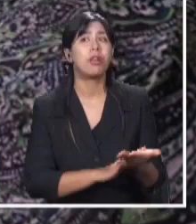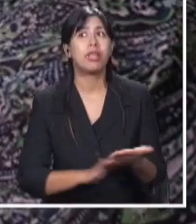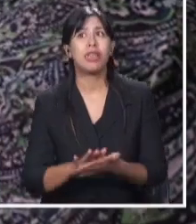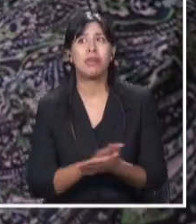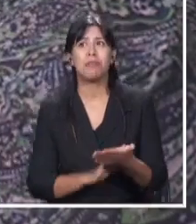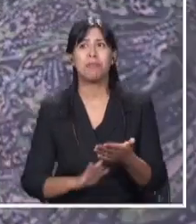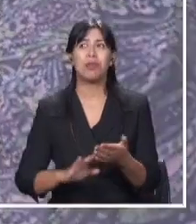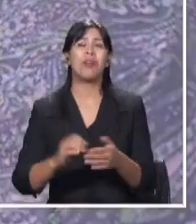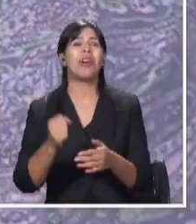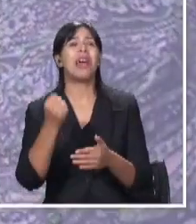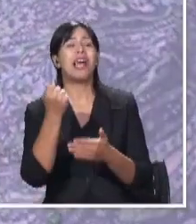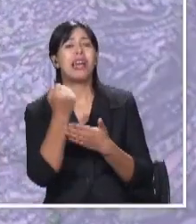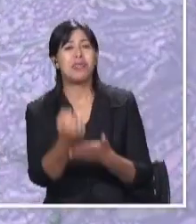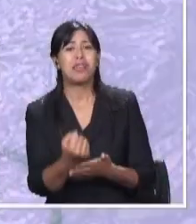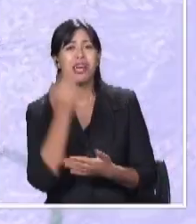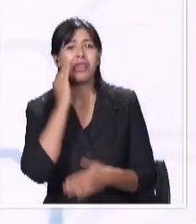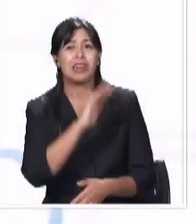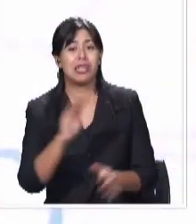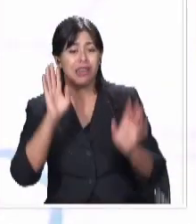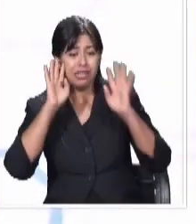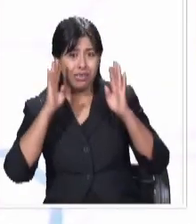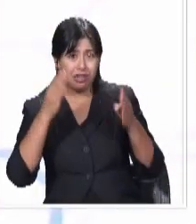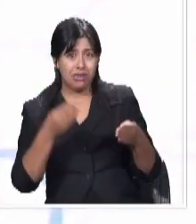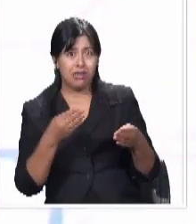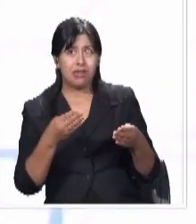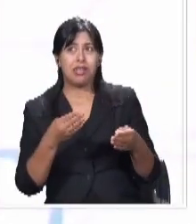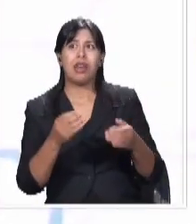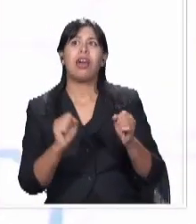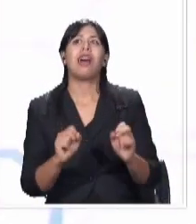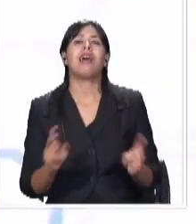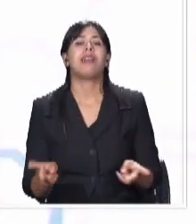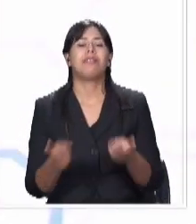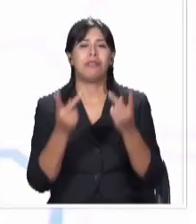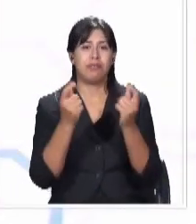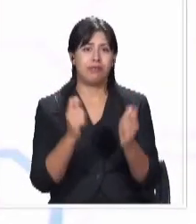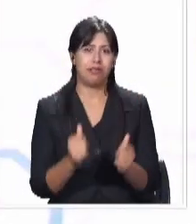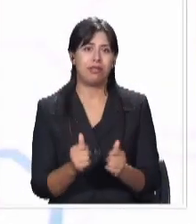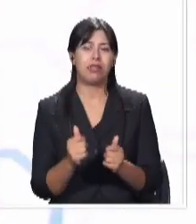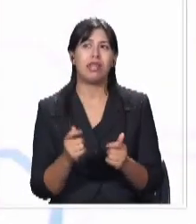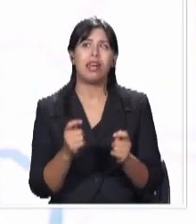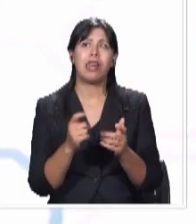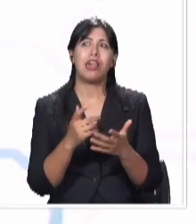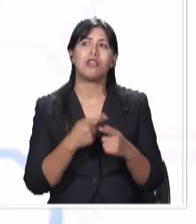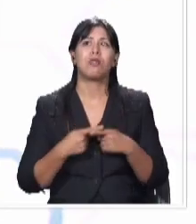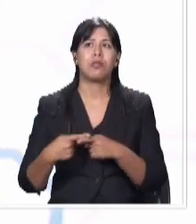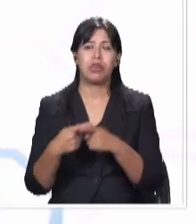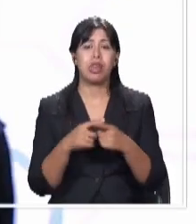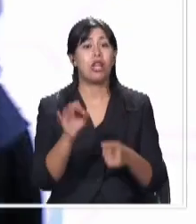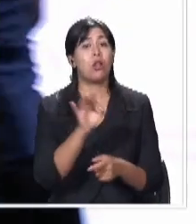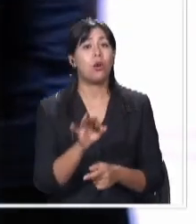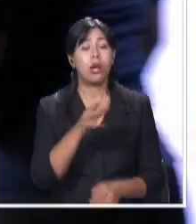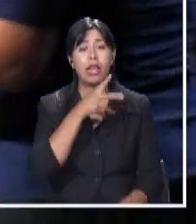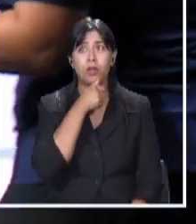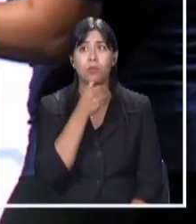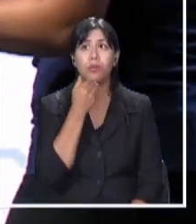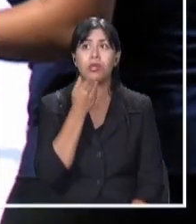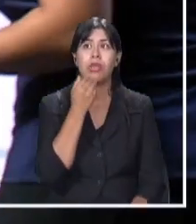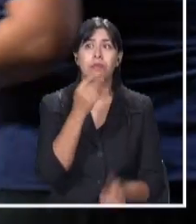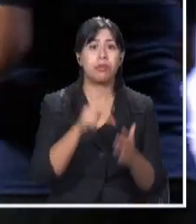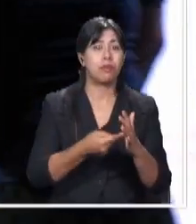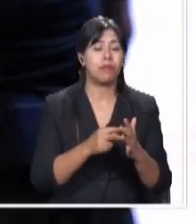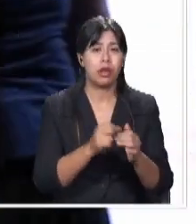que tienen algún espectro autista a desarrollar ciertas habilidades sociales, o también a personas adultas que tengan algún problema también lo pueden